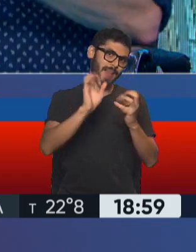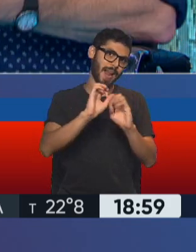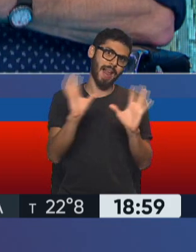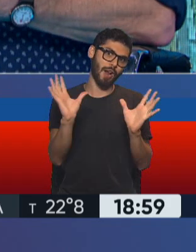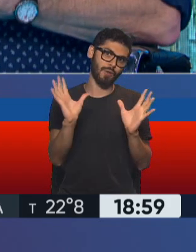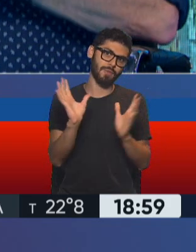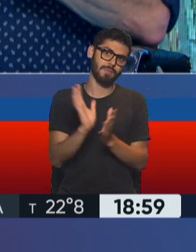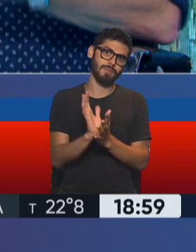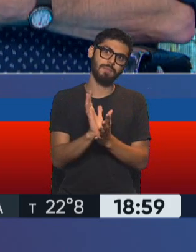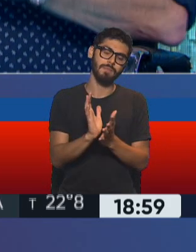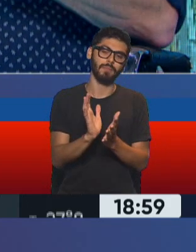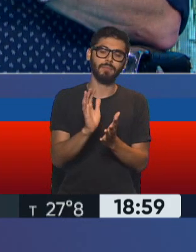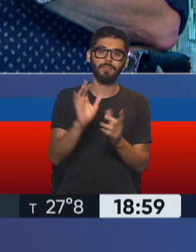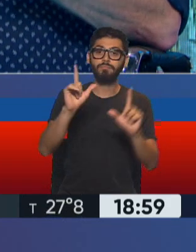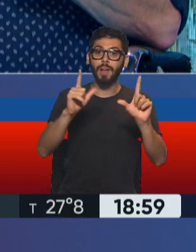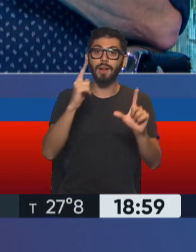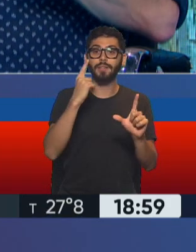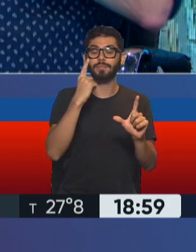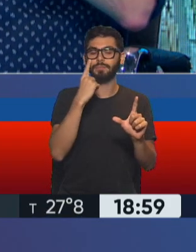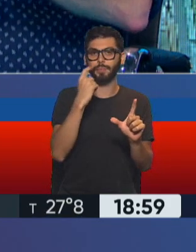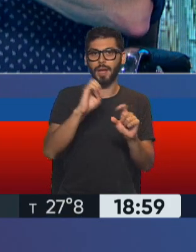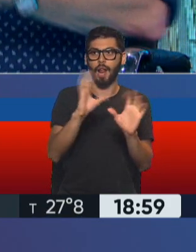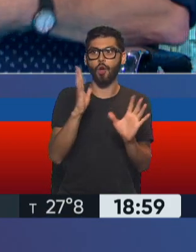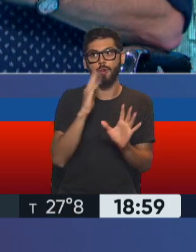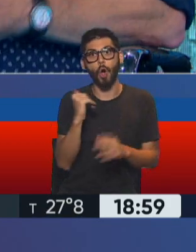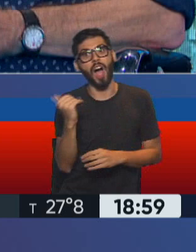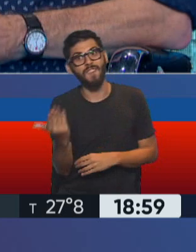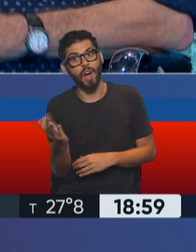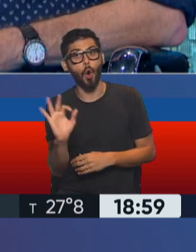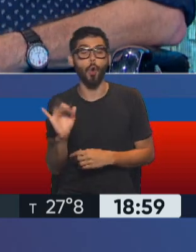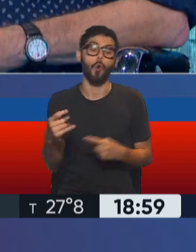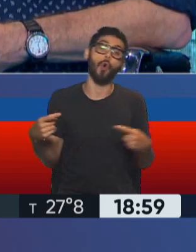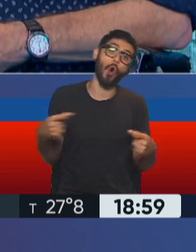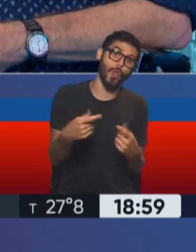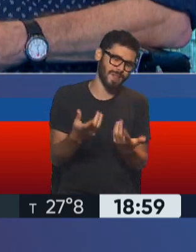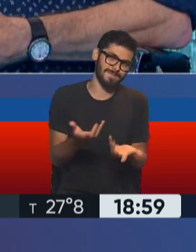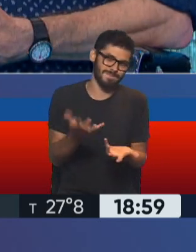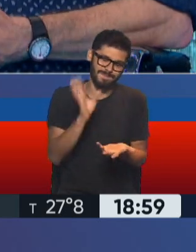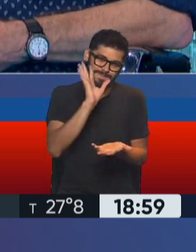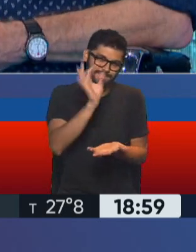A favor de quién y a favor de en contra